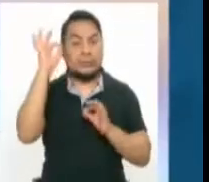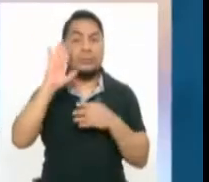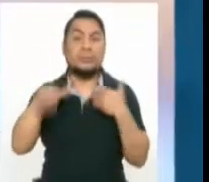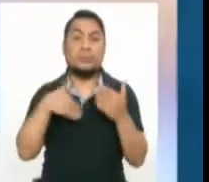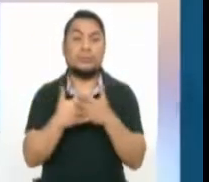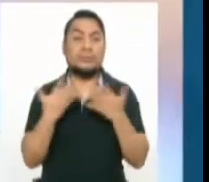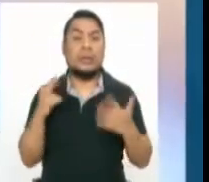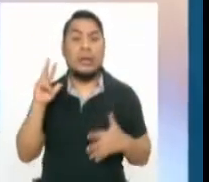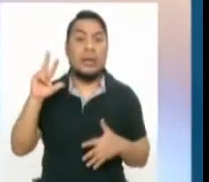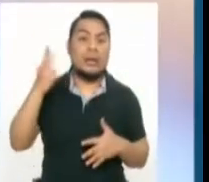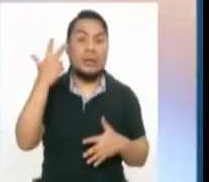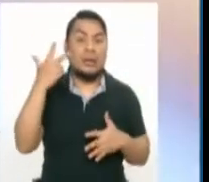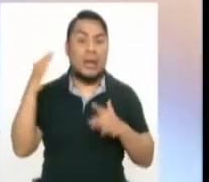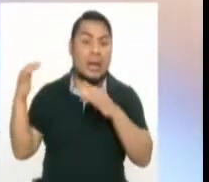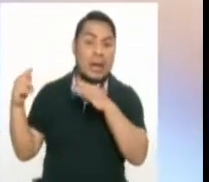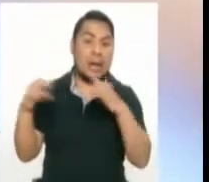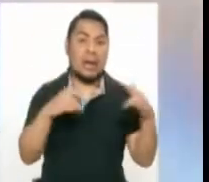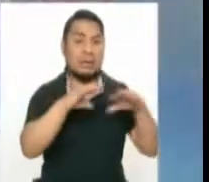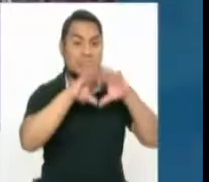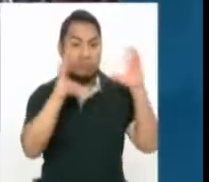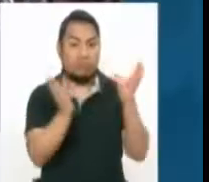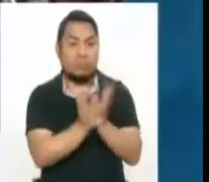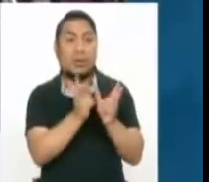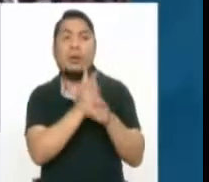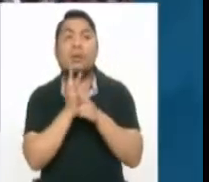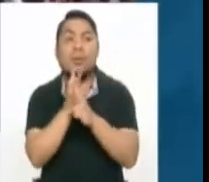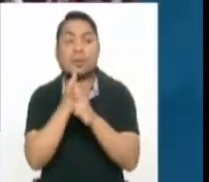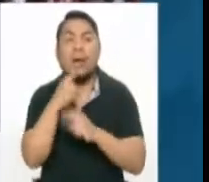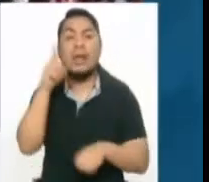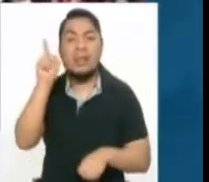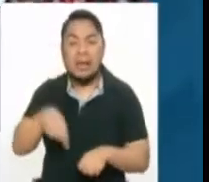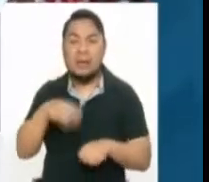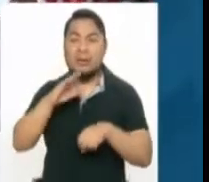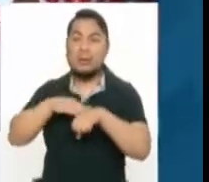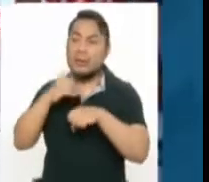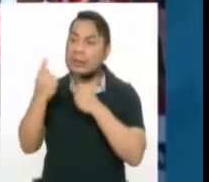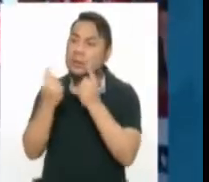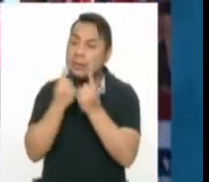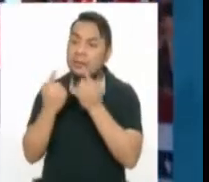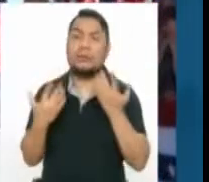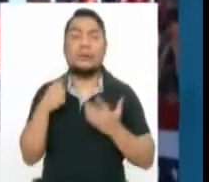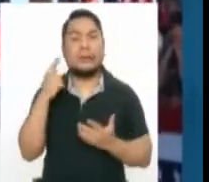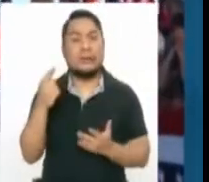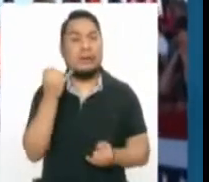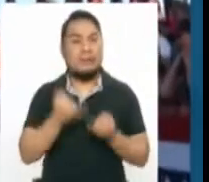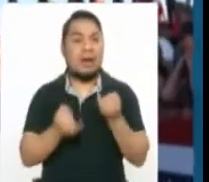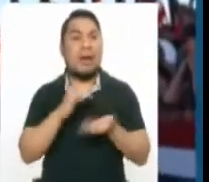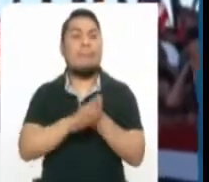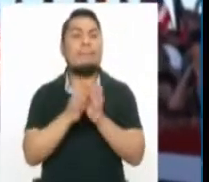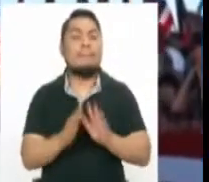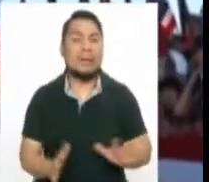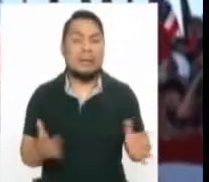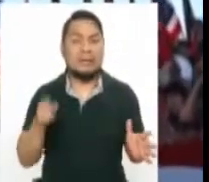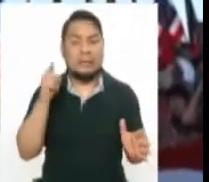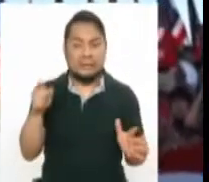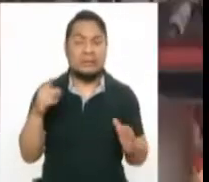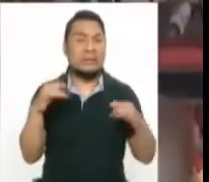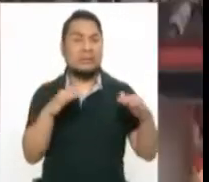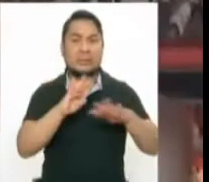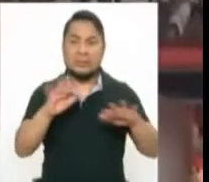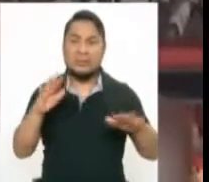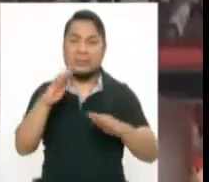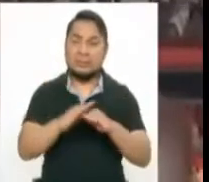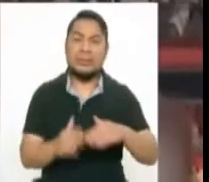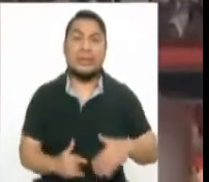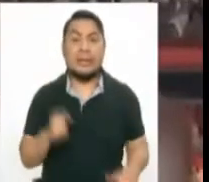de su alcance para defender a Rusia. Posteriormente, desde la Casa Blanca afirmaron que Washington no dispone de datos